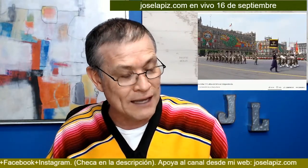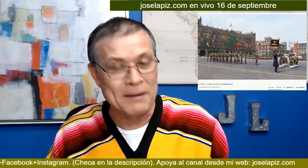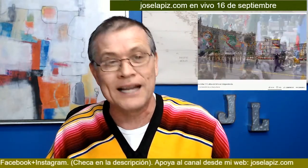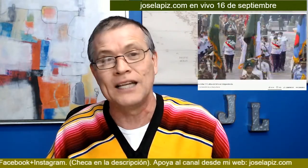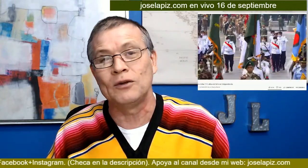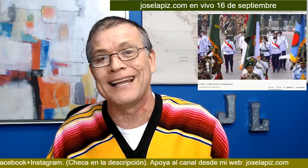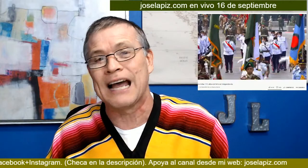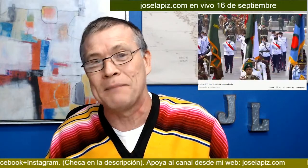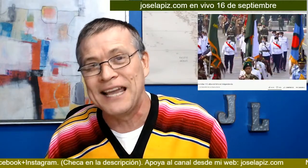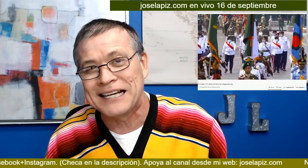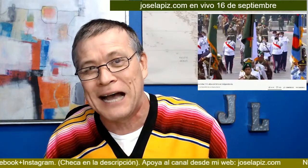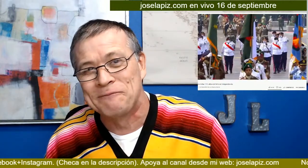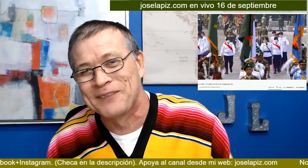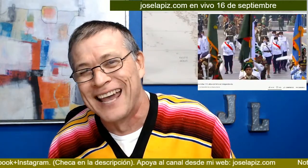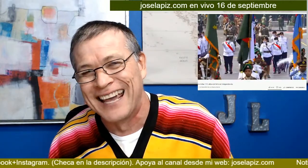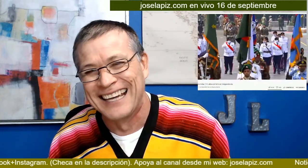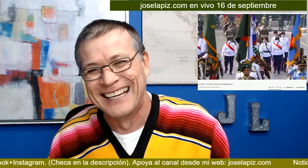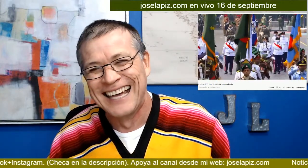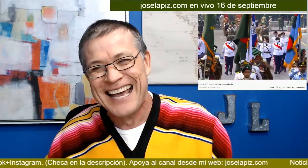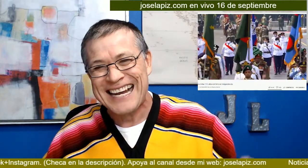de tamarindo y de Jamaica,